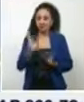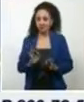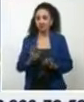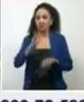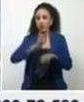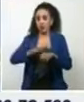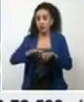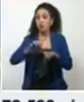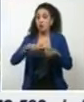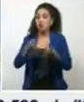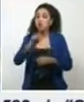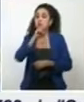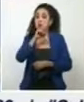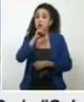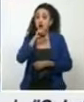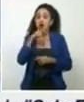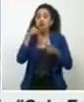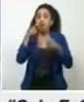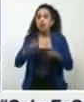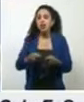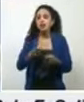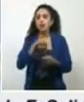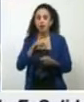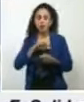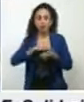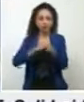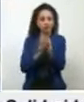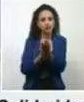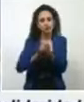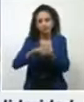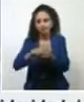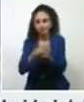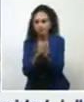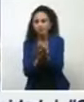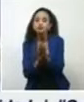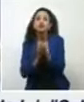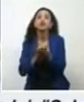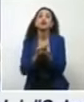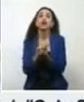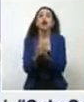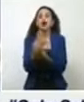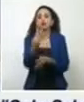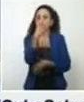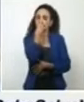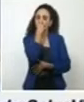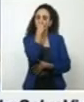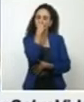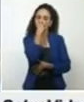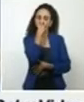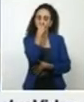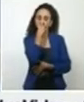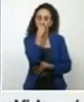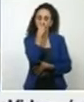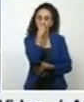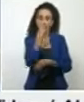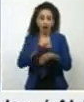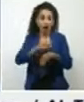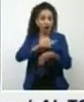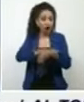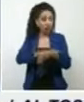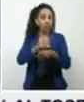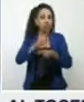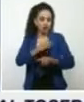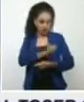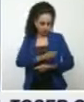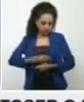que lavarse muy bien las manos, usar el naso buco, desinfectarse la mama en el